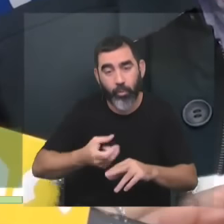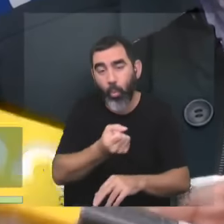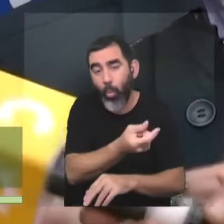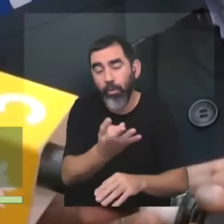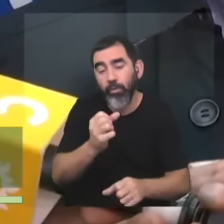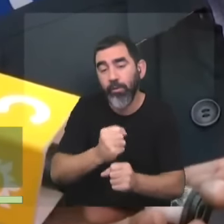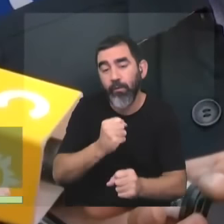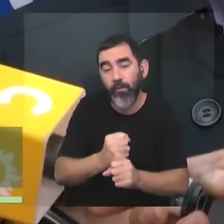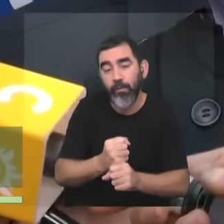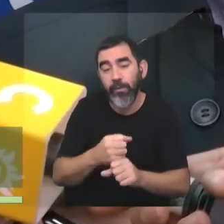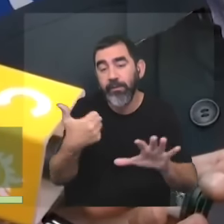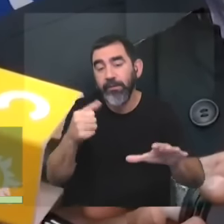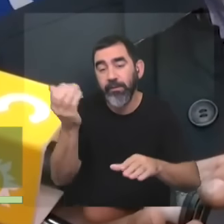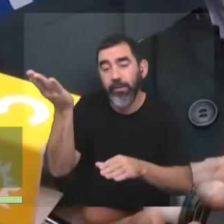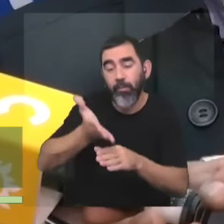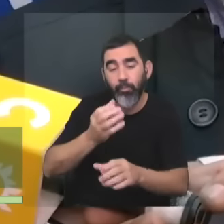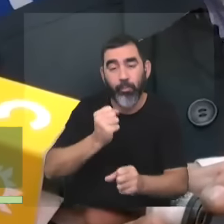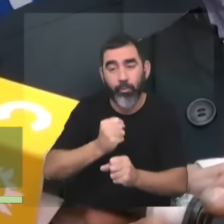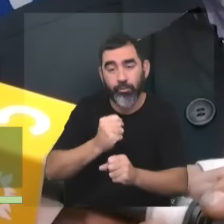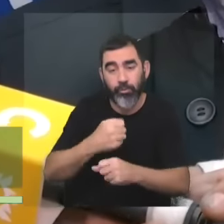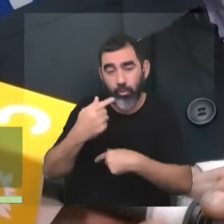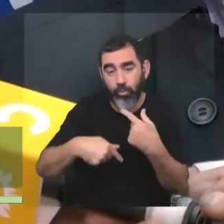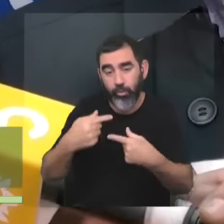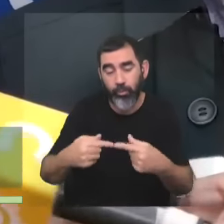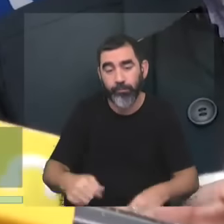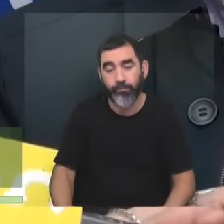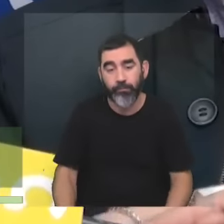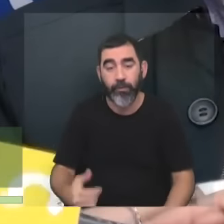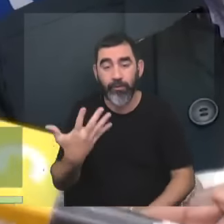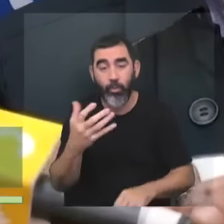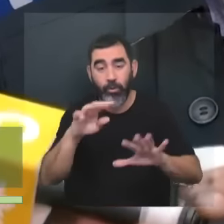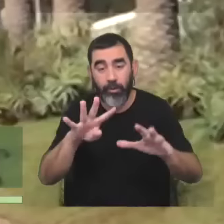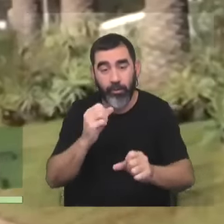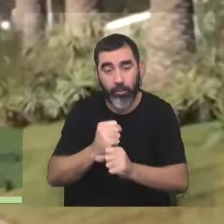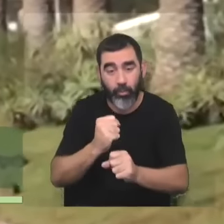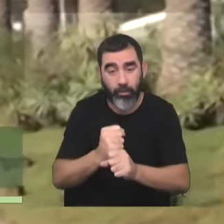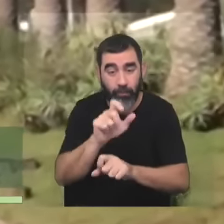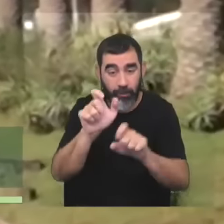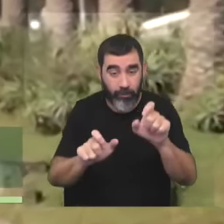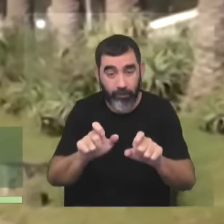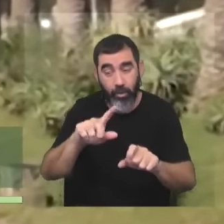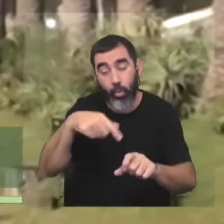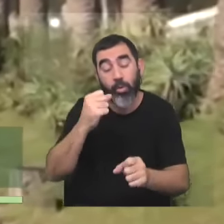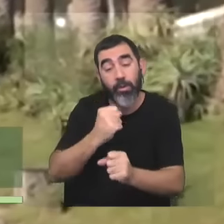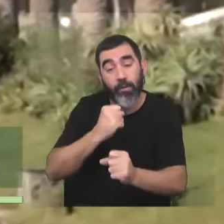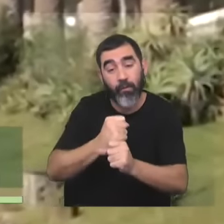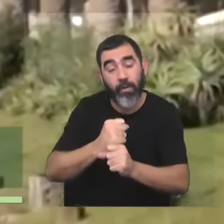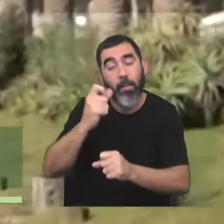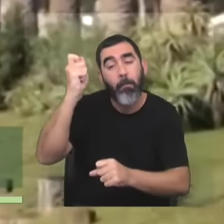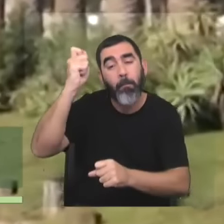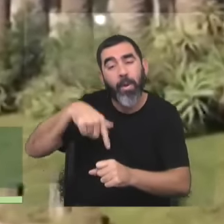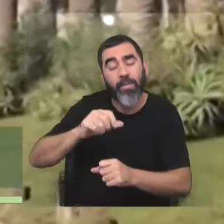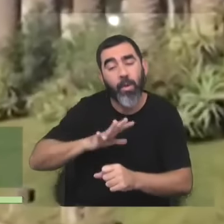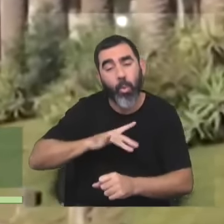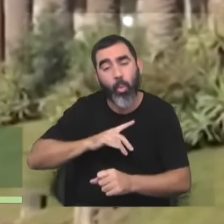trabajadores el 60 por de los trabajadores se mantienen en la planta son 59 el resto de los trabajadores se le presenta un plan De